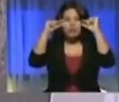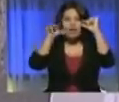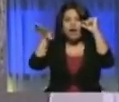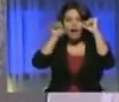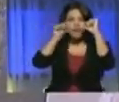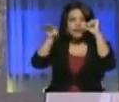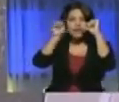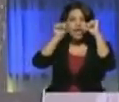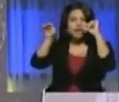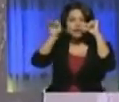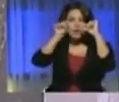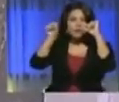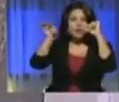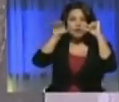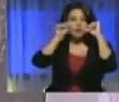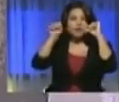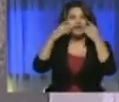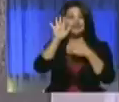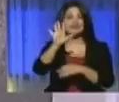último.